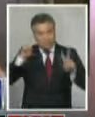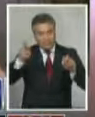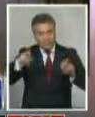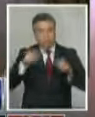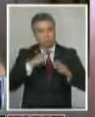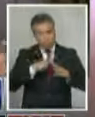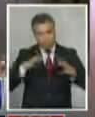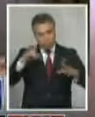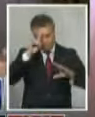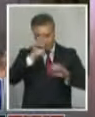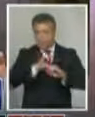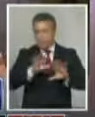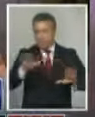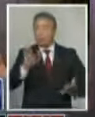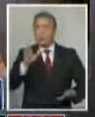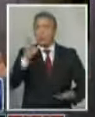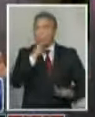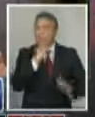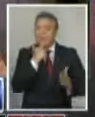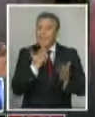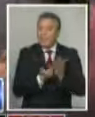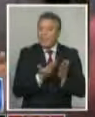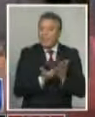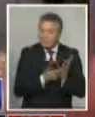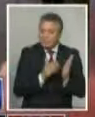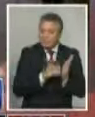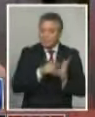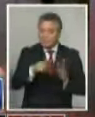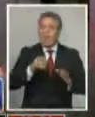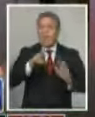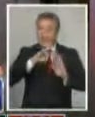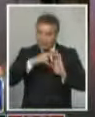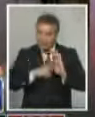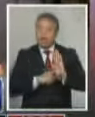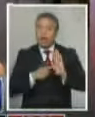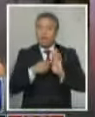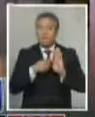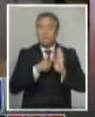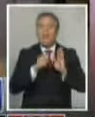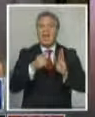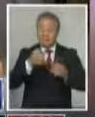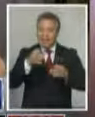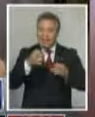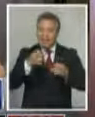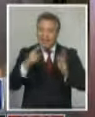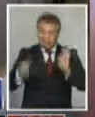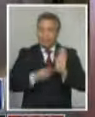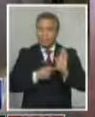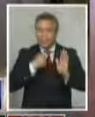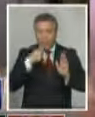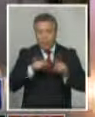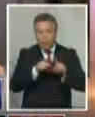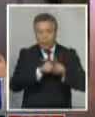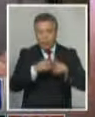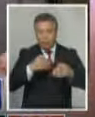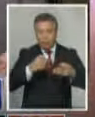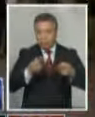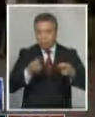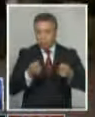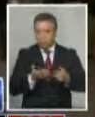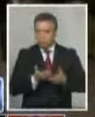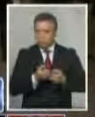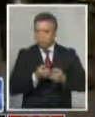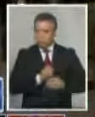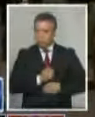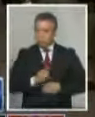tenemos evidencia de que la reforma tributaria haya jugado un rol en la desaceleración reciente de lo que hemos visto en la economía. Lo